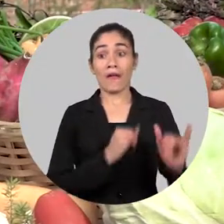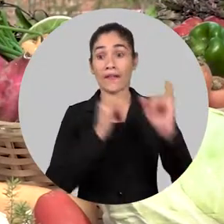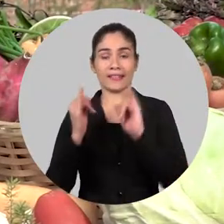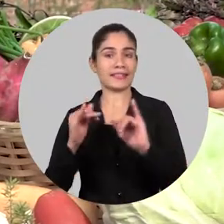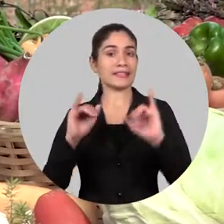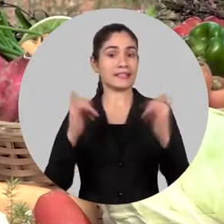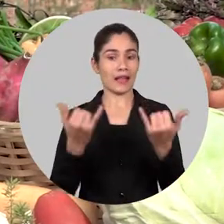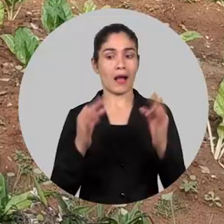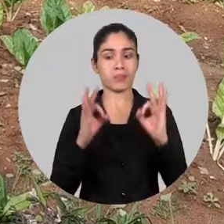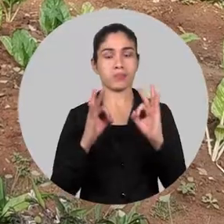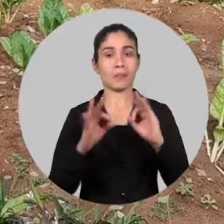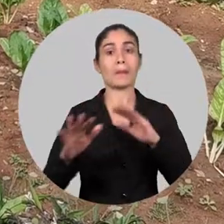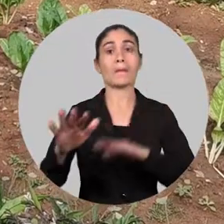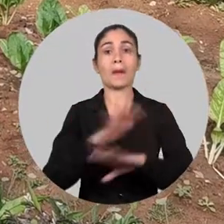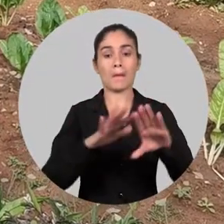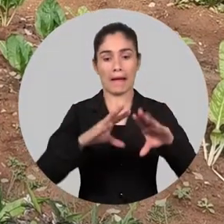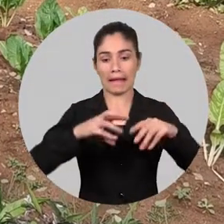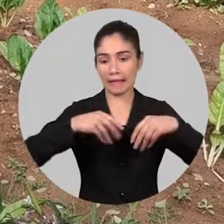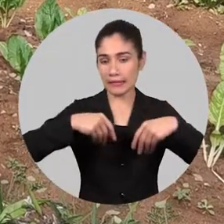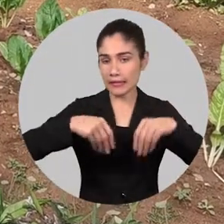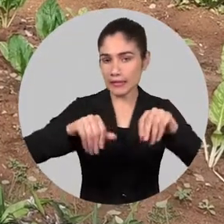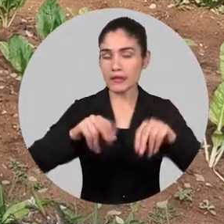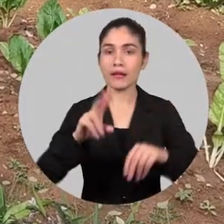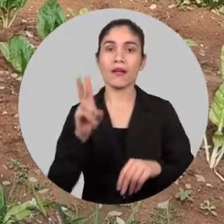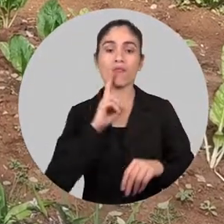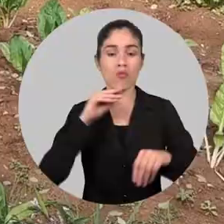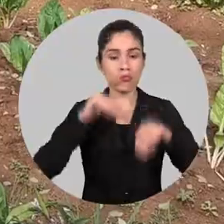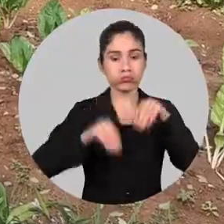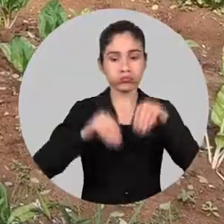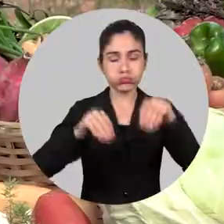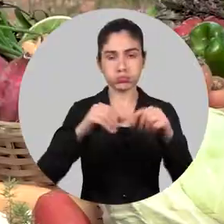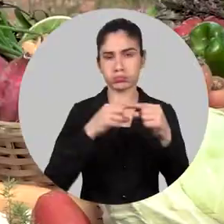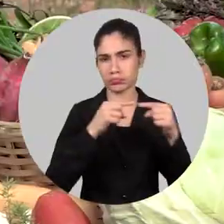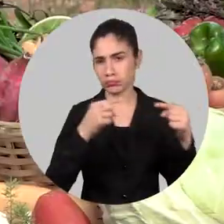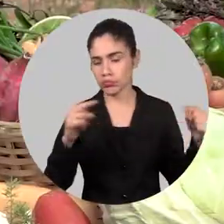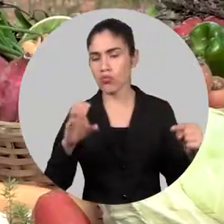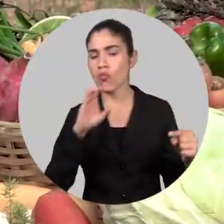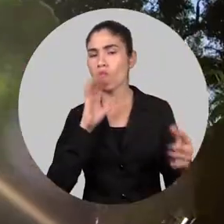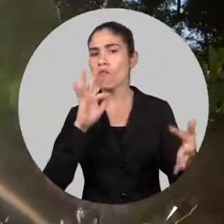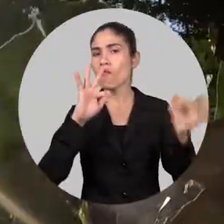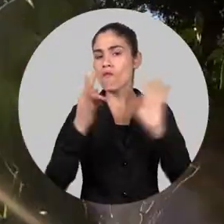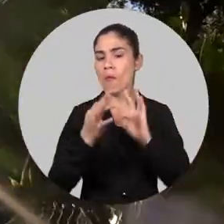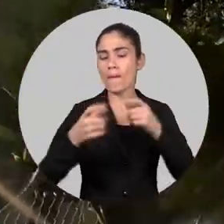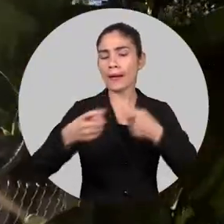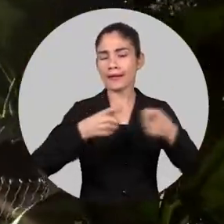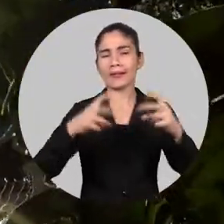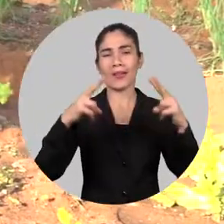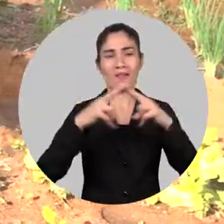preparación de terreno, vaya a venir la gente de hortaliza cuera. Hasta la próxima.